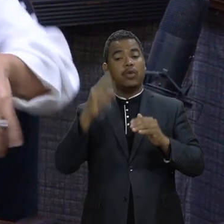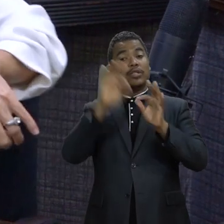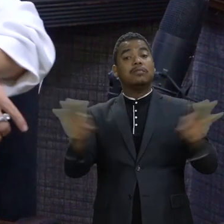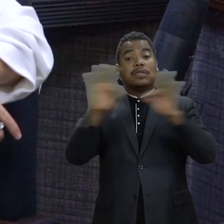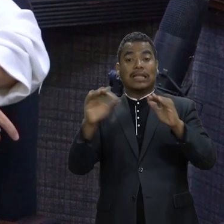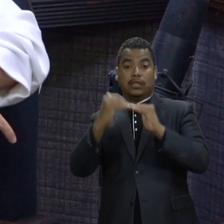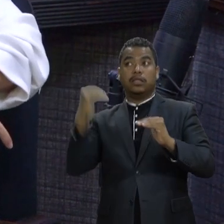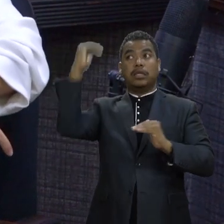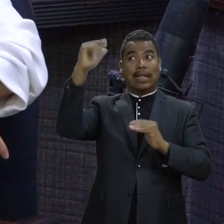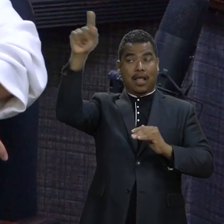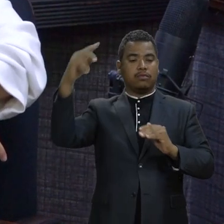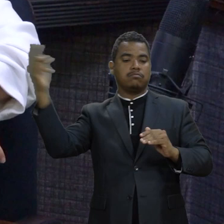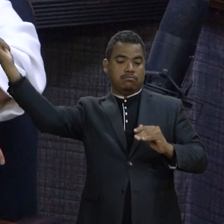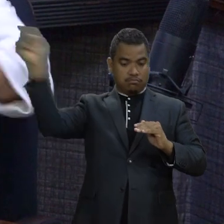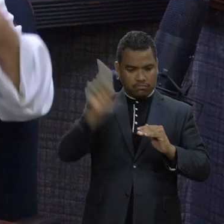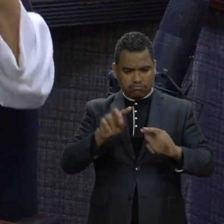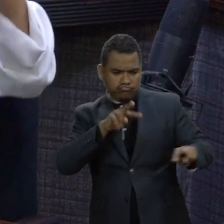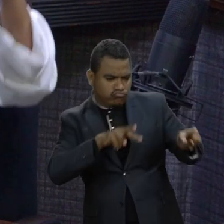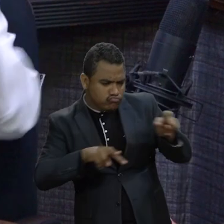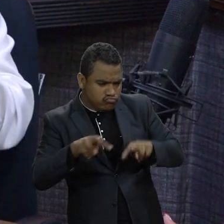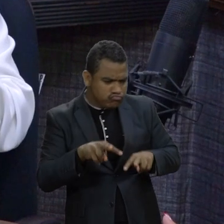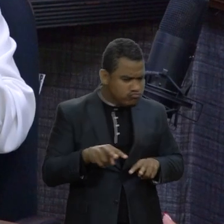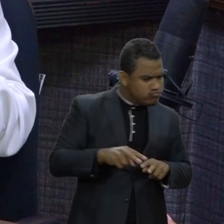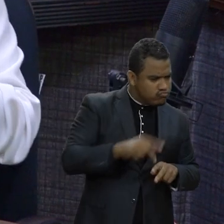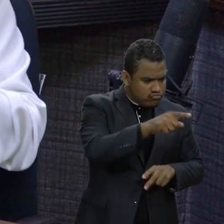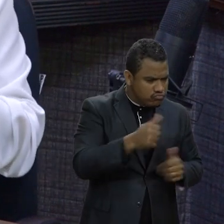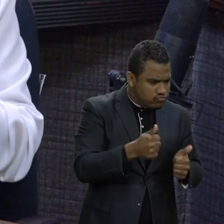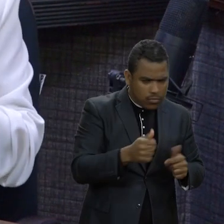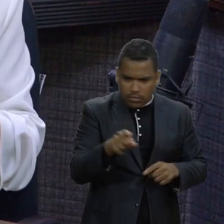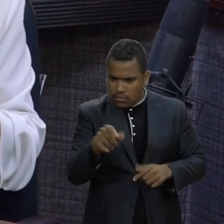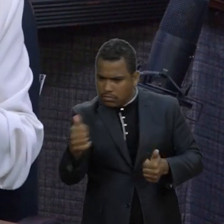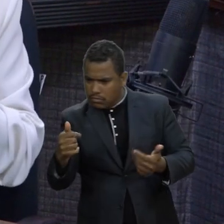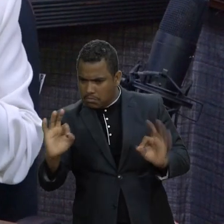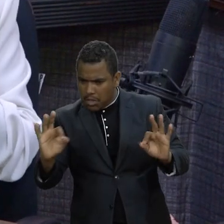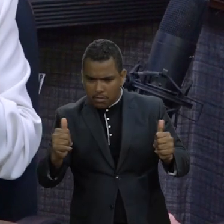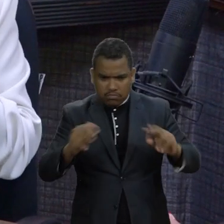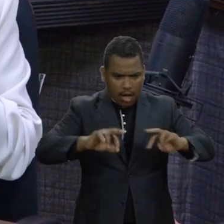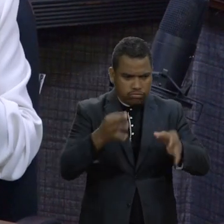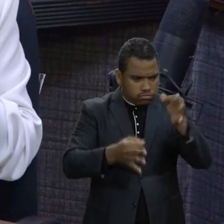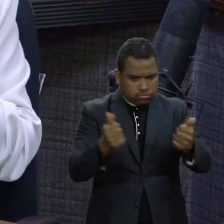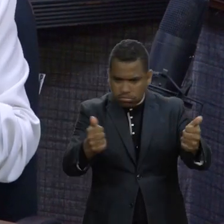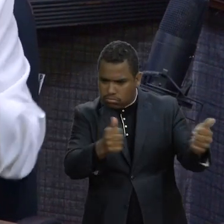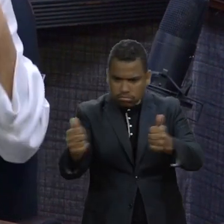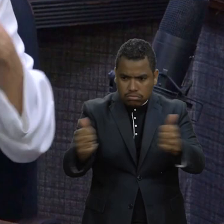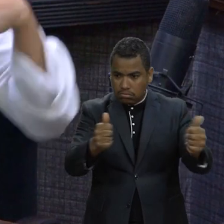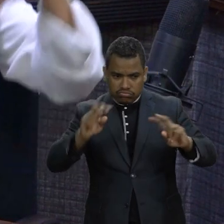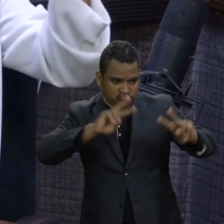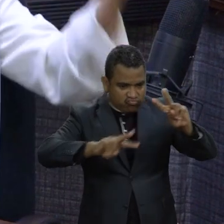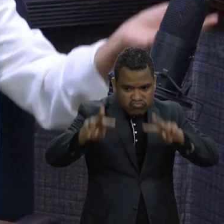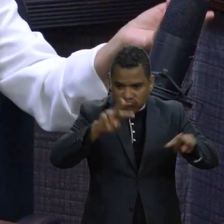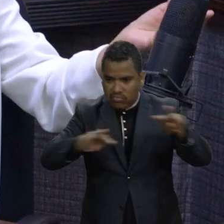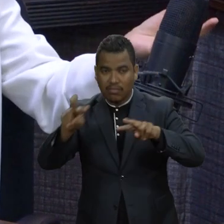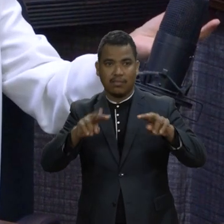sitios, porque el presidente no va a llegar temprano. Yo voy a llegar tarde. Se volvió una costumbre. Uh-huh. Y se volvió una costumbre. ¿Tú me entiendes? Y es más, uno